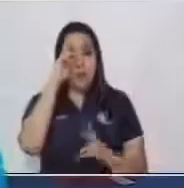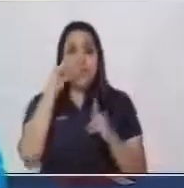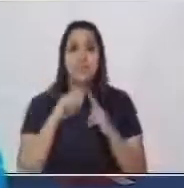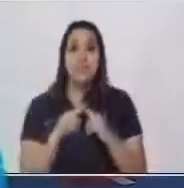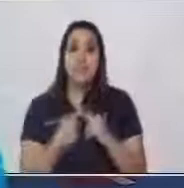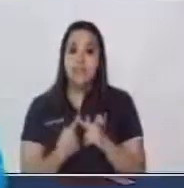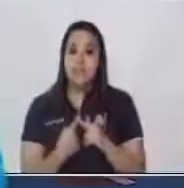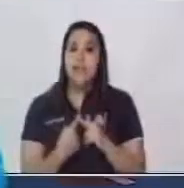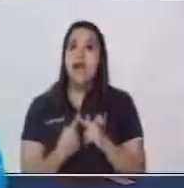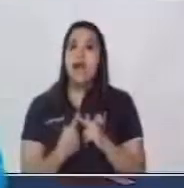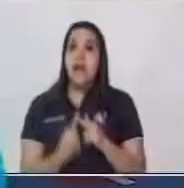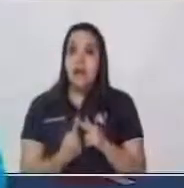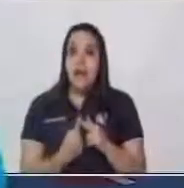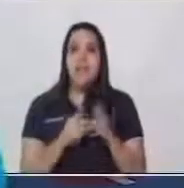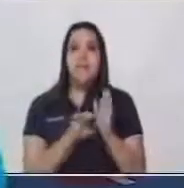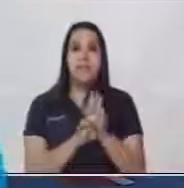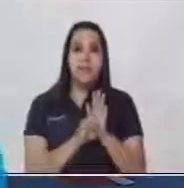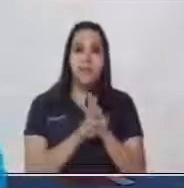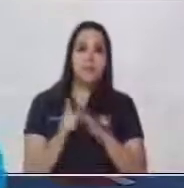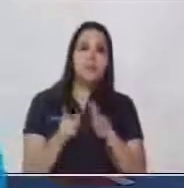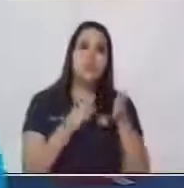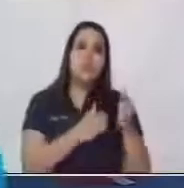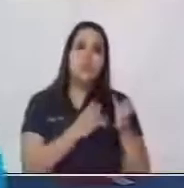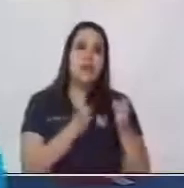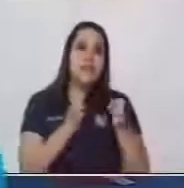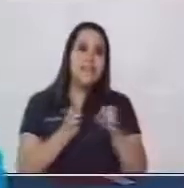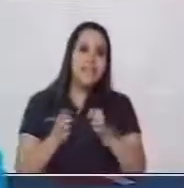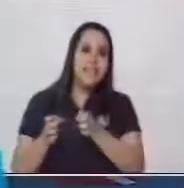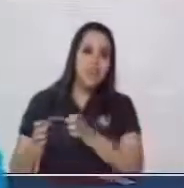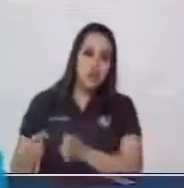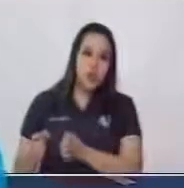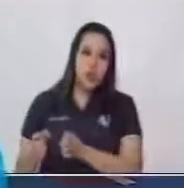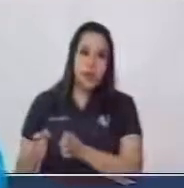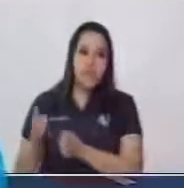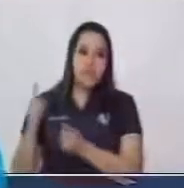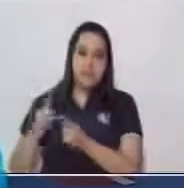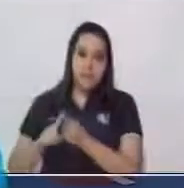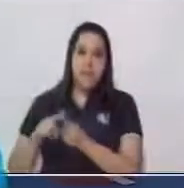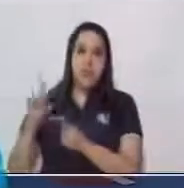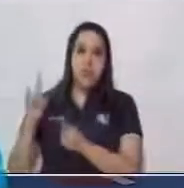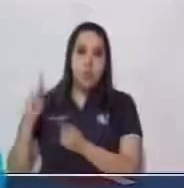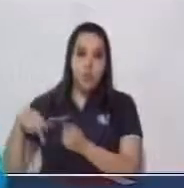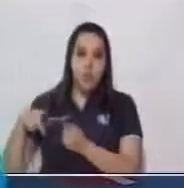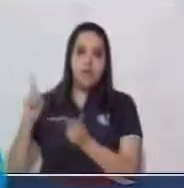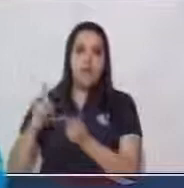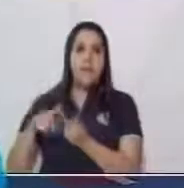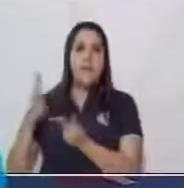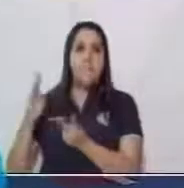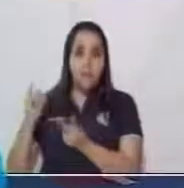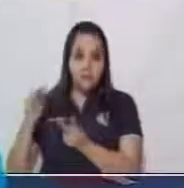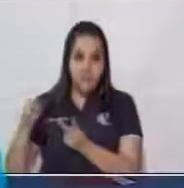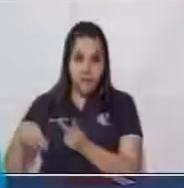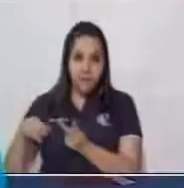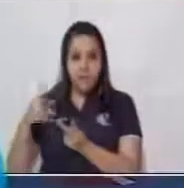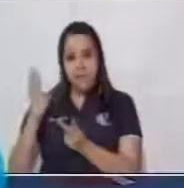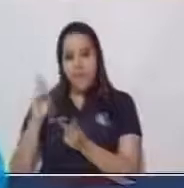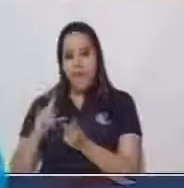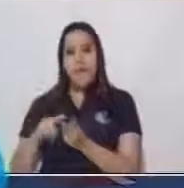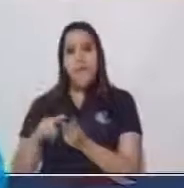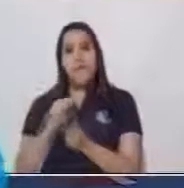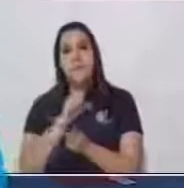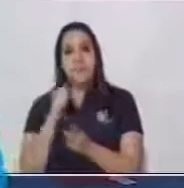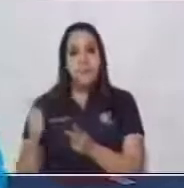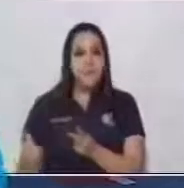la estructura, que es unimembre y bimembre. Pero según la ilocución, o sea, la intención que